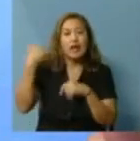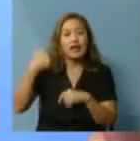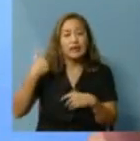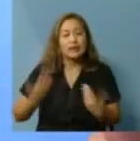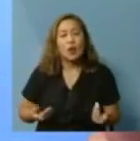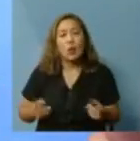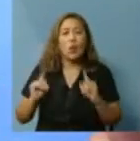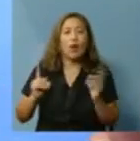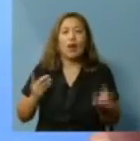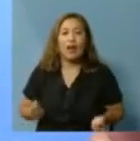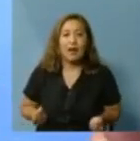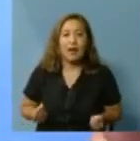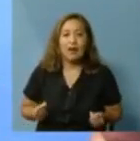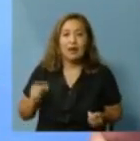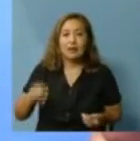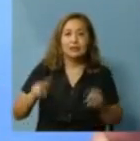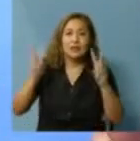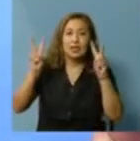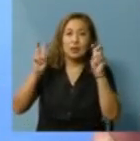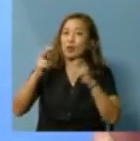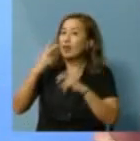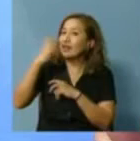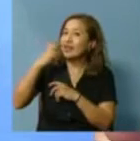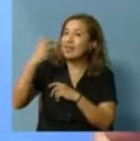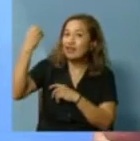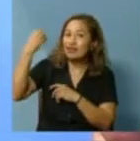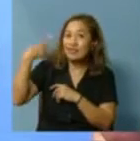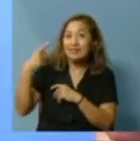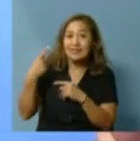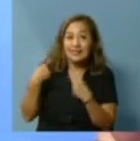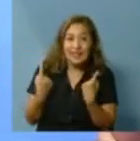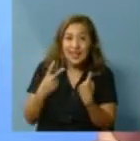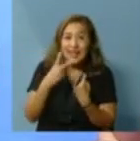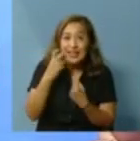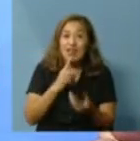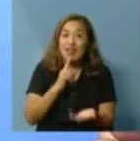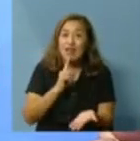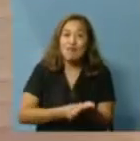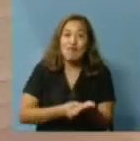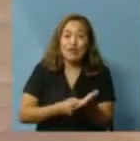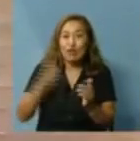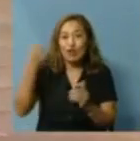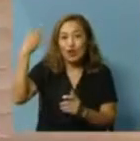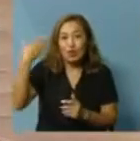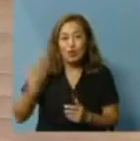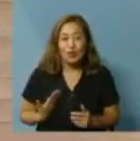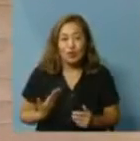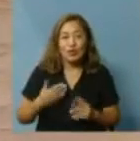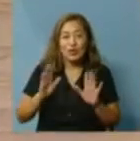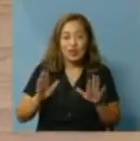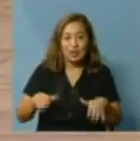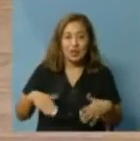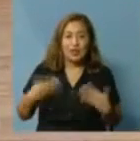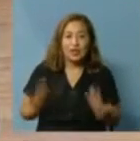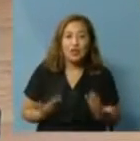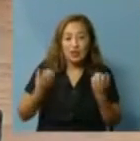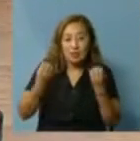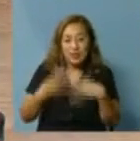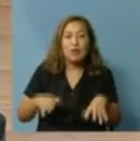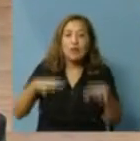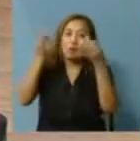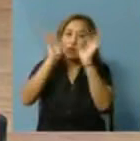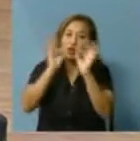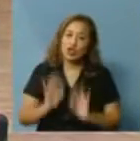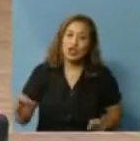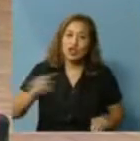problema que tenía el país el problema energético el problema tarifario y bueno por eso emprendimos con el